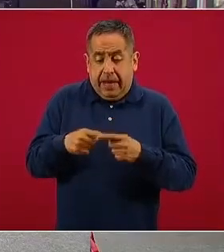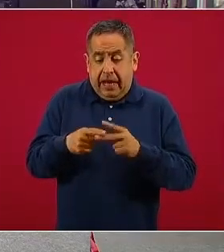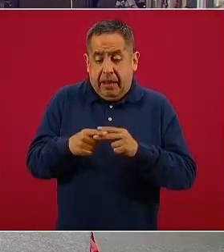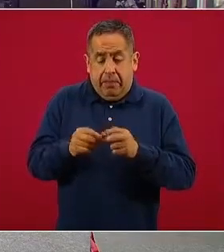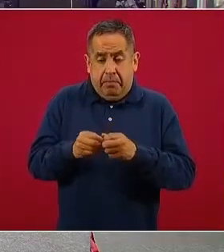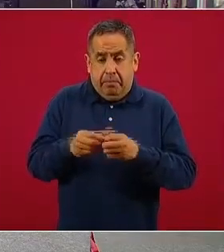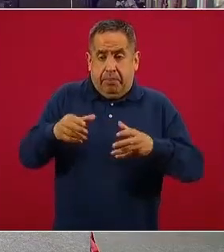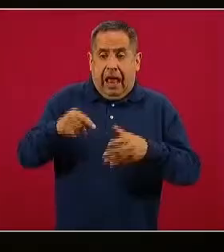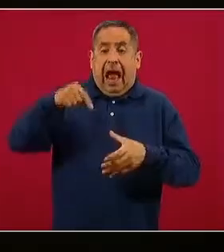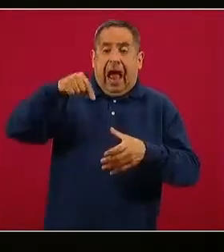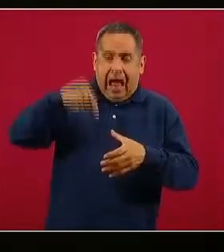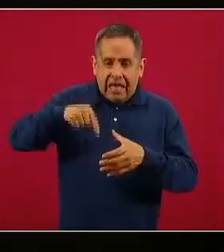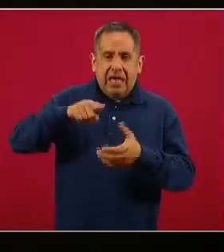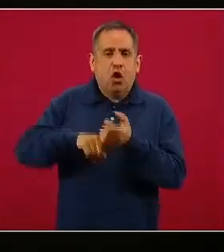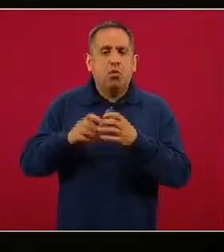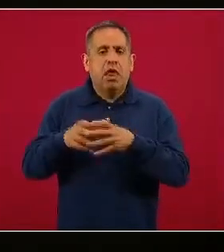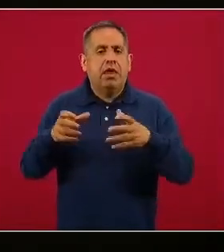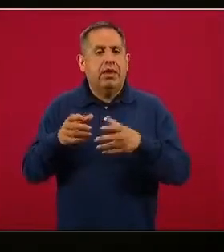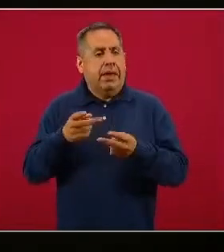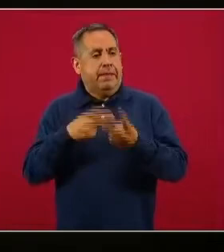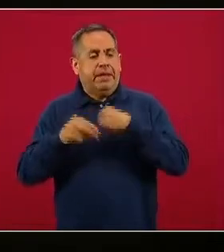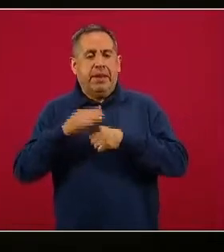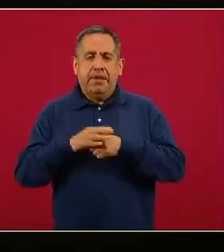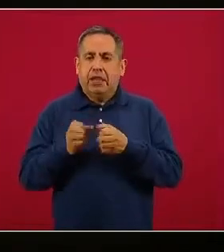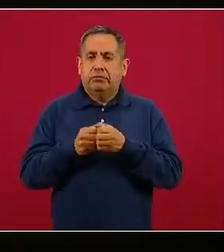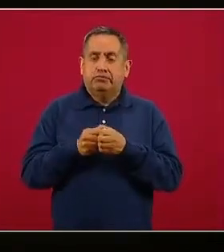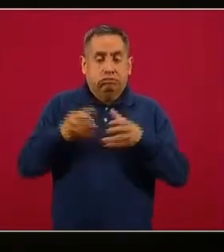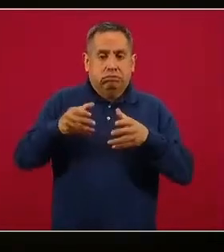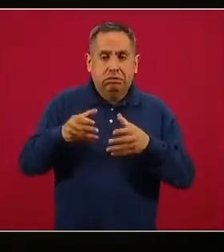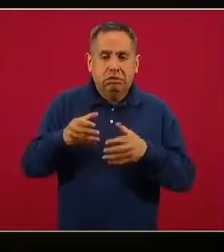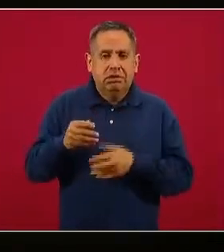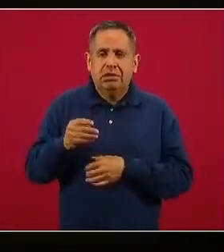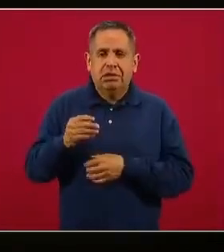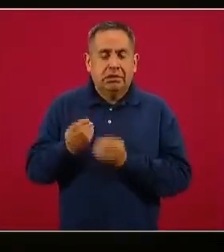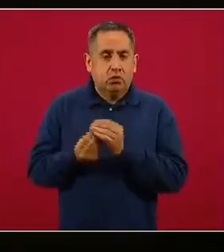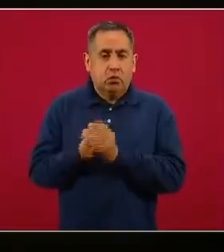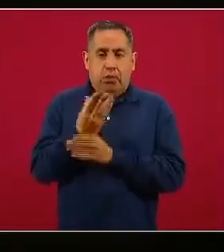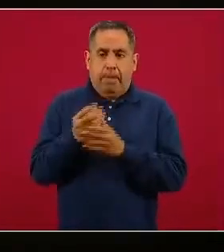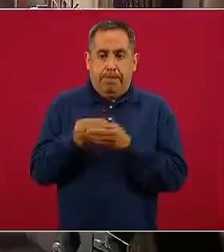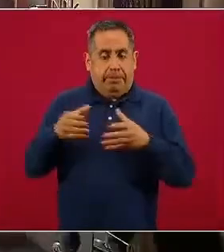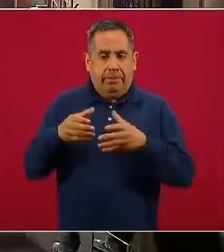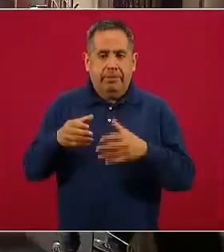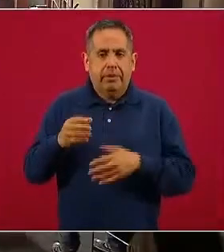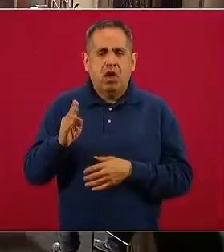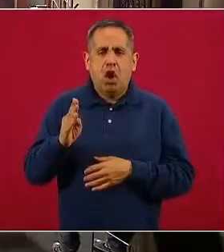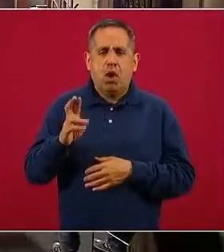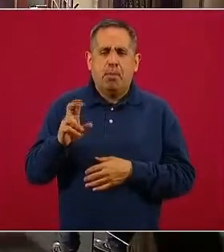esa comunidad. Si me puede, por favor, comentar al respecto. Gracias.